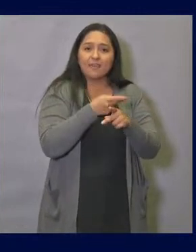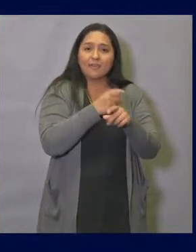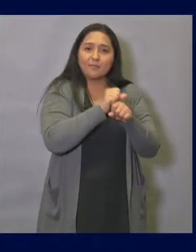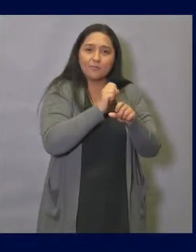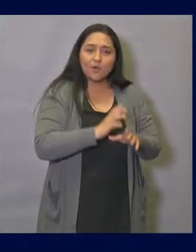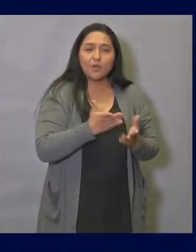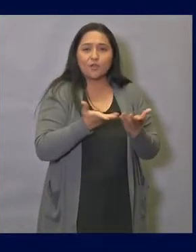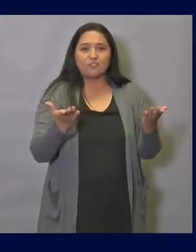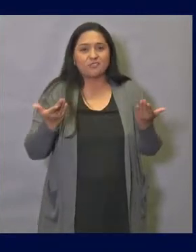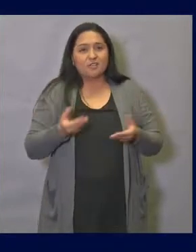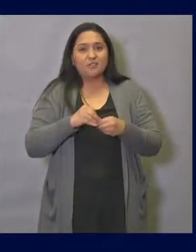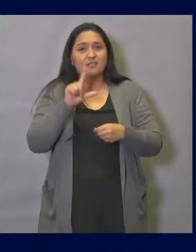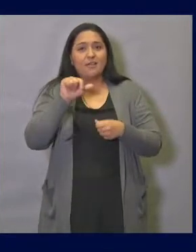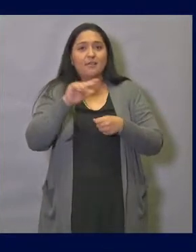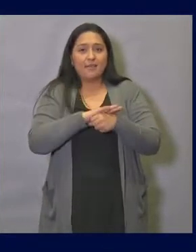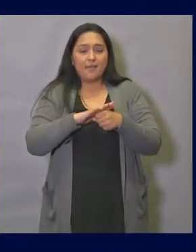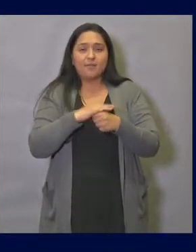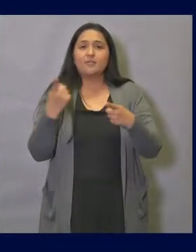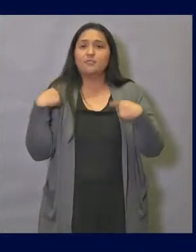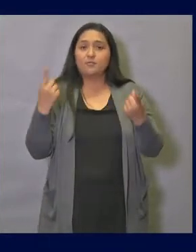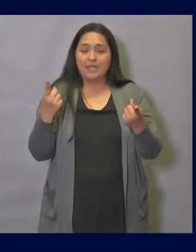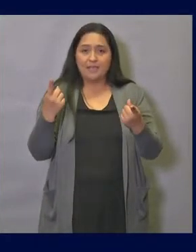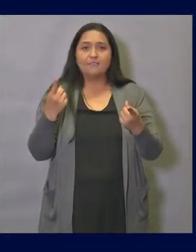ahora hemos administrado